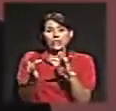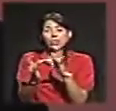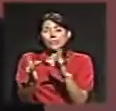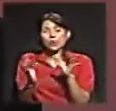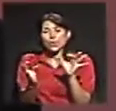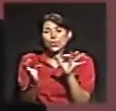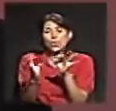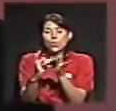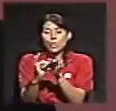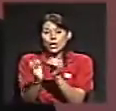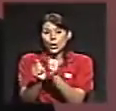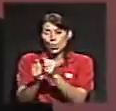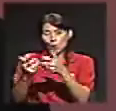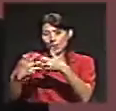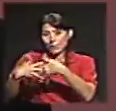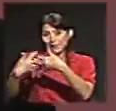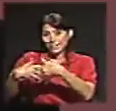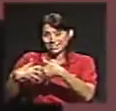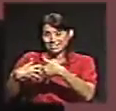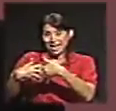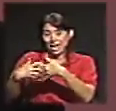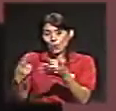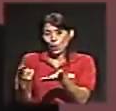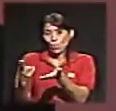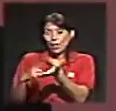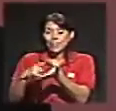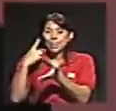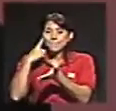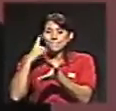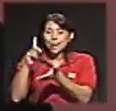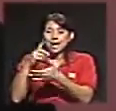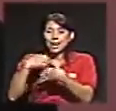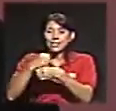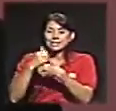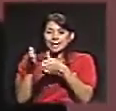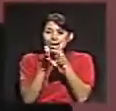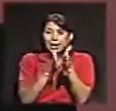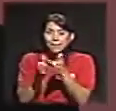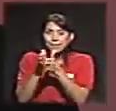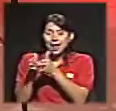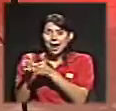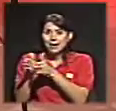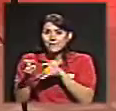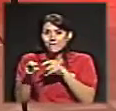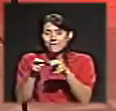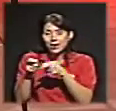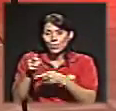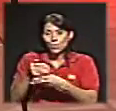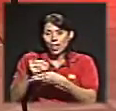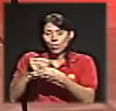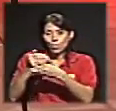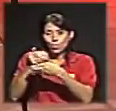vinculación con la empresa que es contratada para hacer el plan regulador.